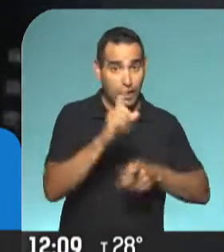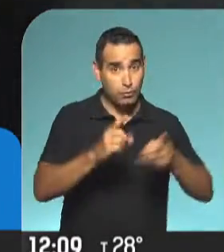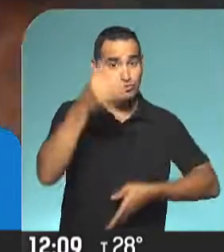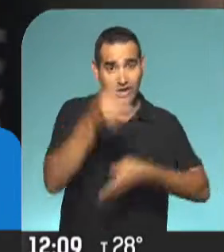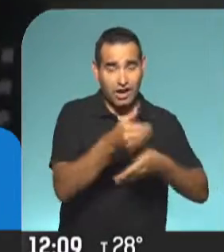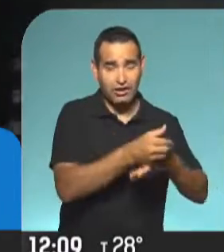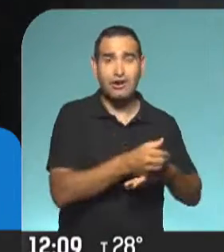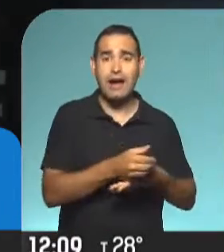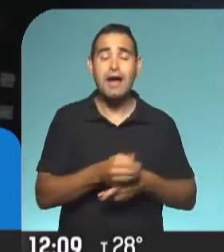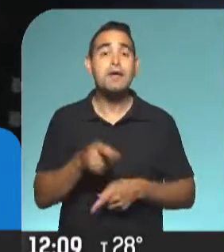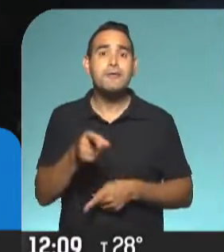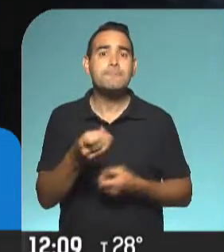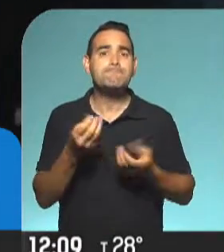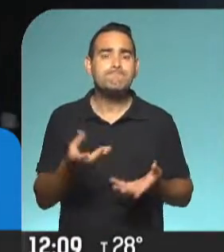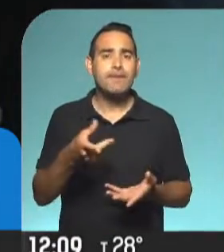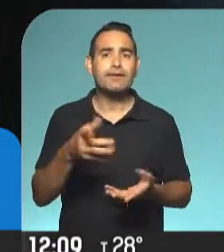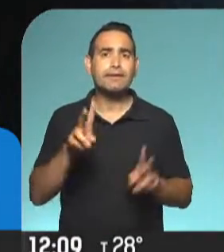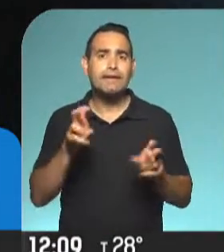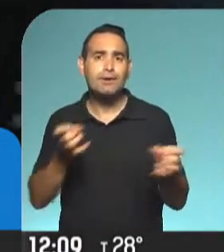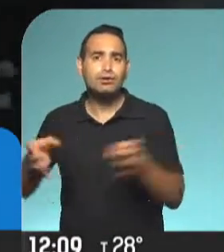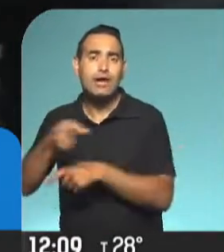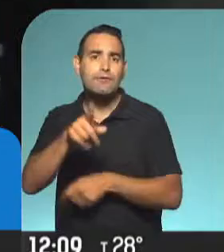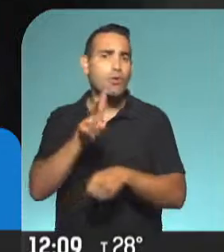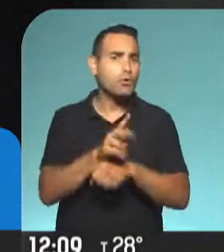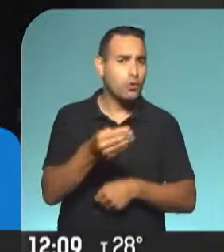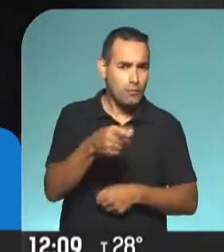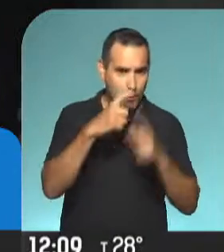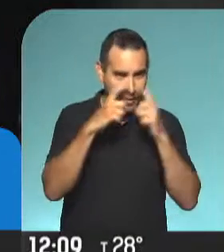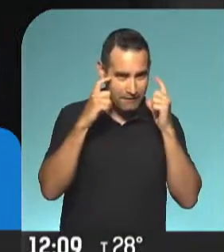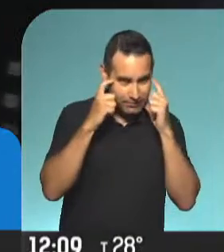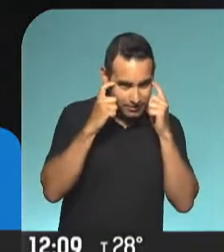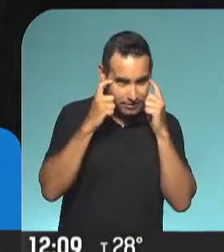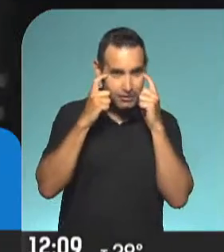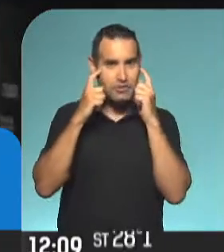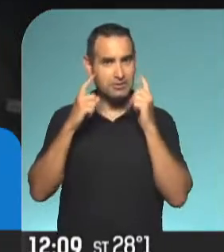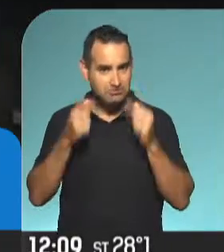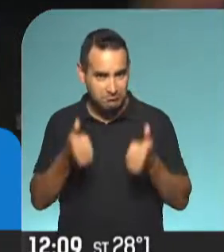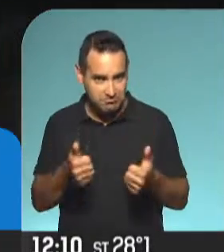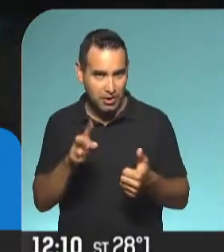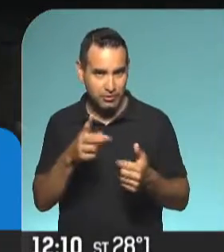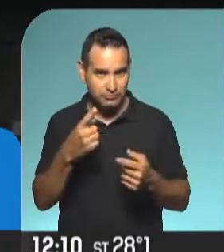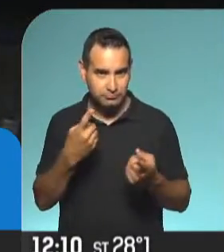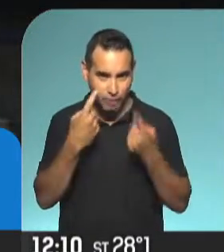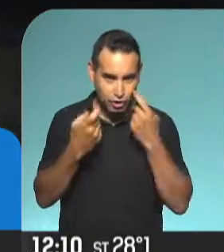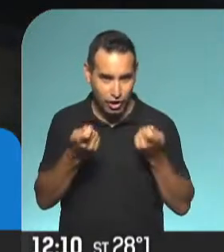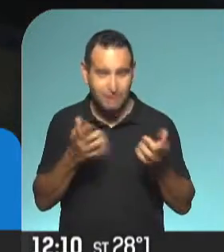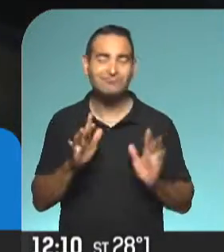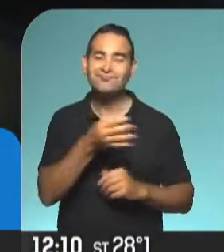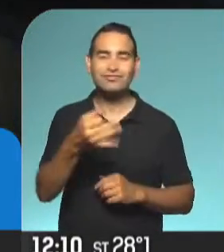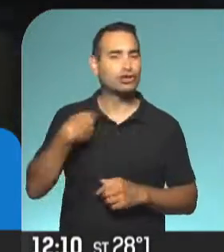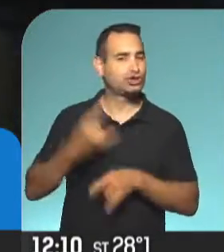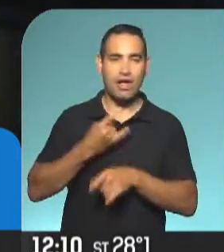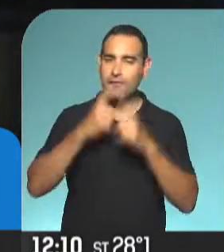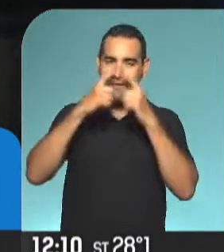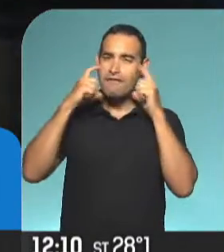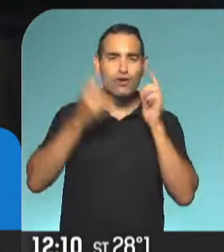encima. Bueno, ¿cómo te estás tomando el tema de los contagios? ¿Cómo te estás cuidando? Veo que tenés tu barbijo, veo que de alguna manera estás controlado, ¿no? Sí, sí, yo siempre con el barbijo,